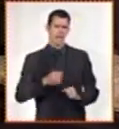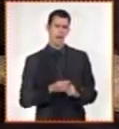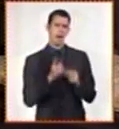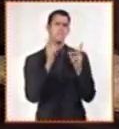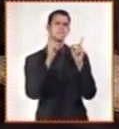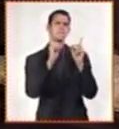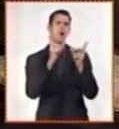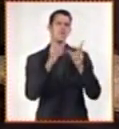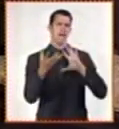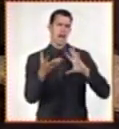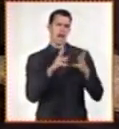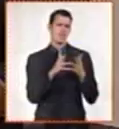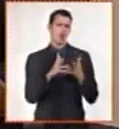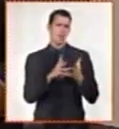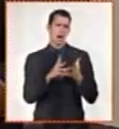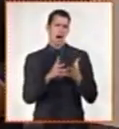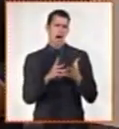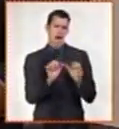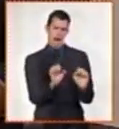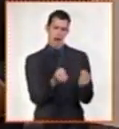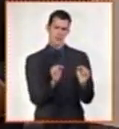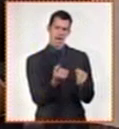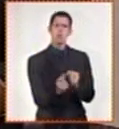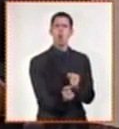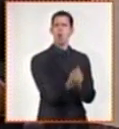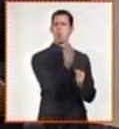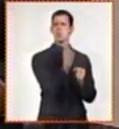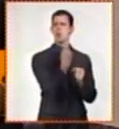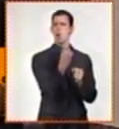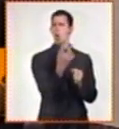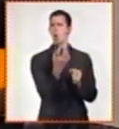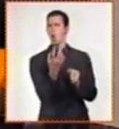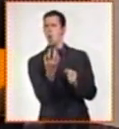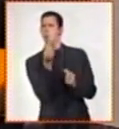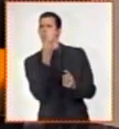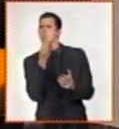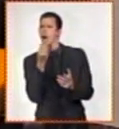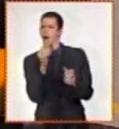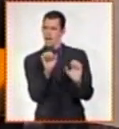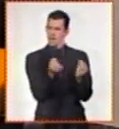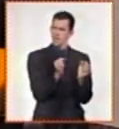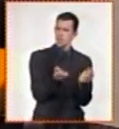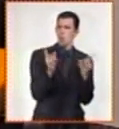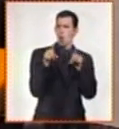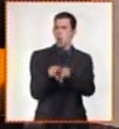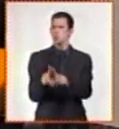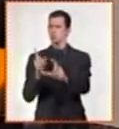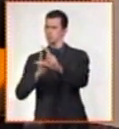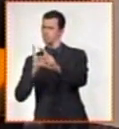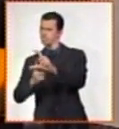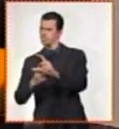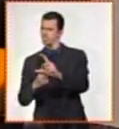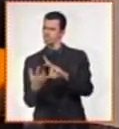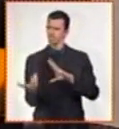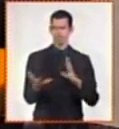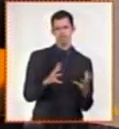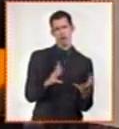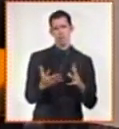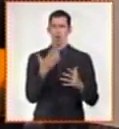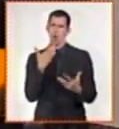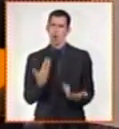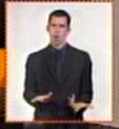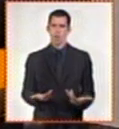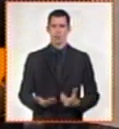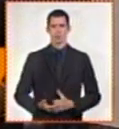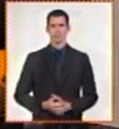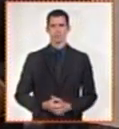es necesario. A mi juicio, el desarrollo de la multipolarización mundial es una